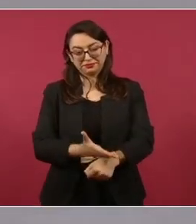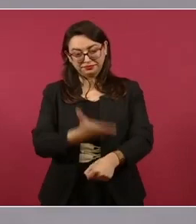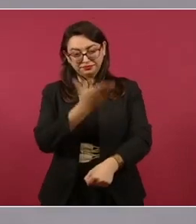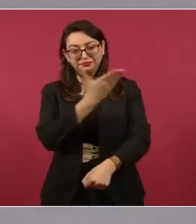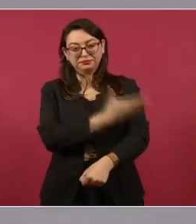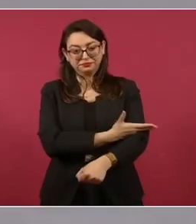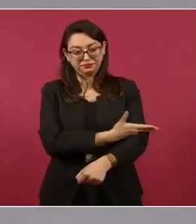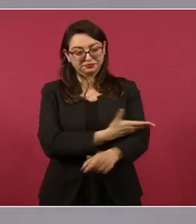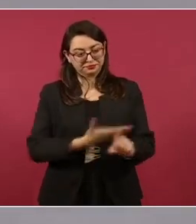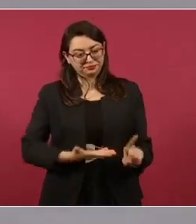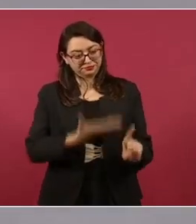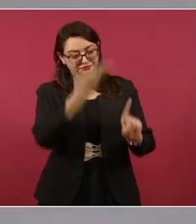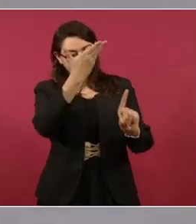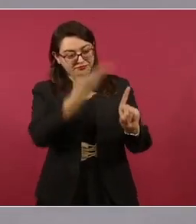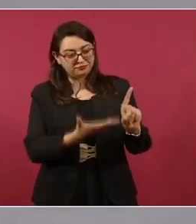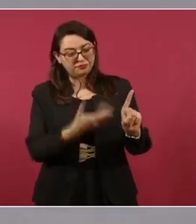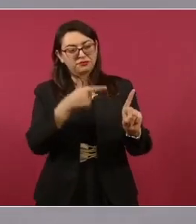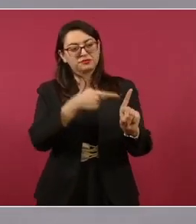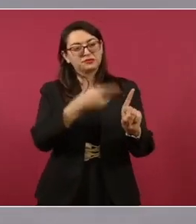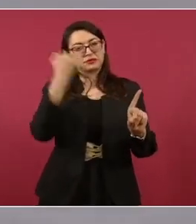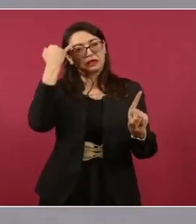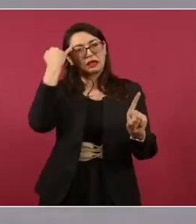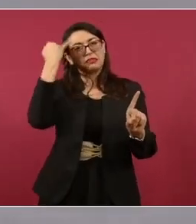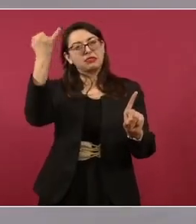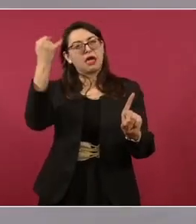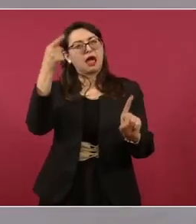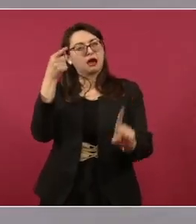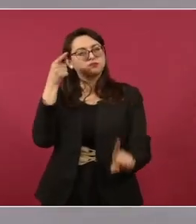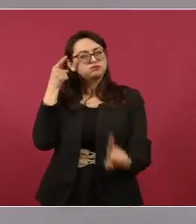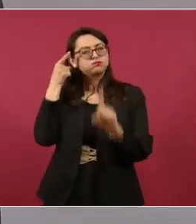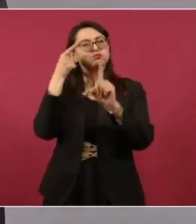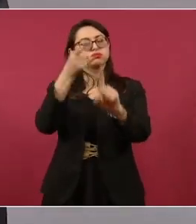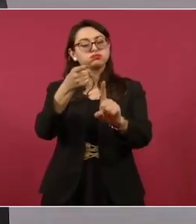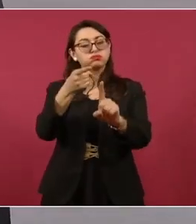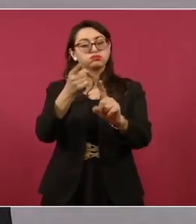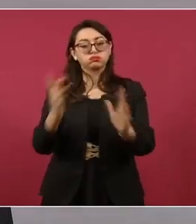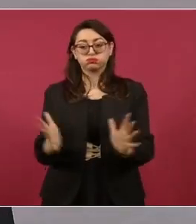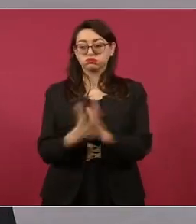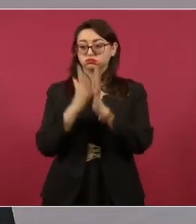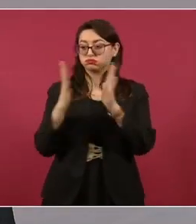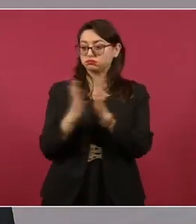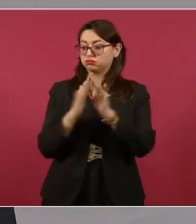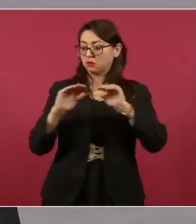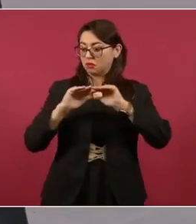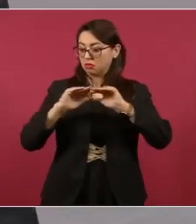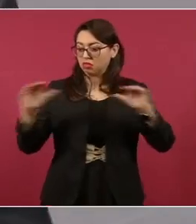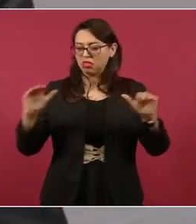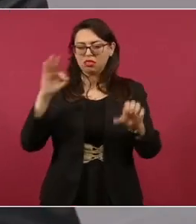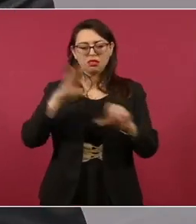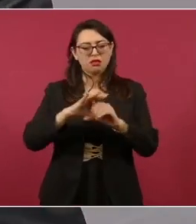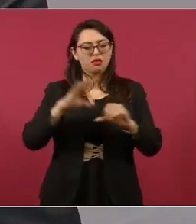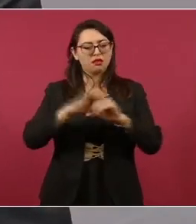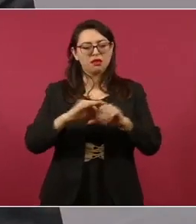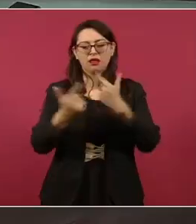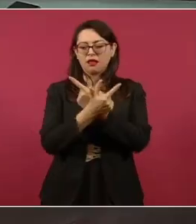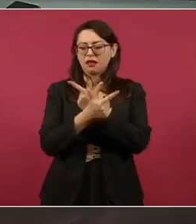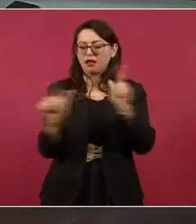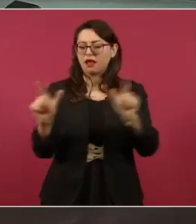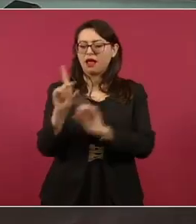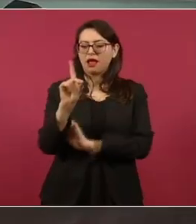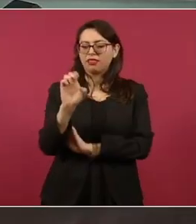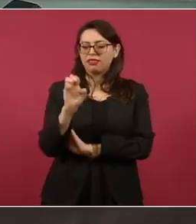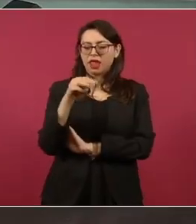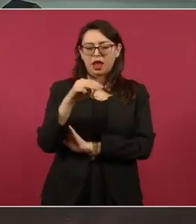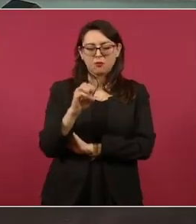quien para consumar su bello ideal democrático no pudo o no